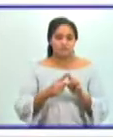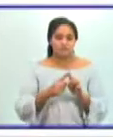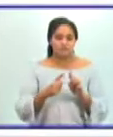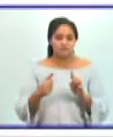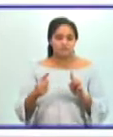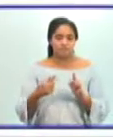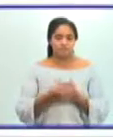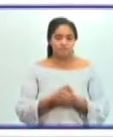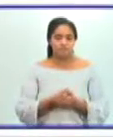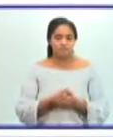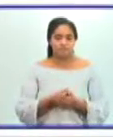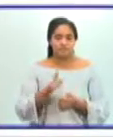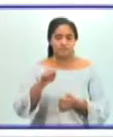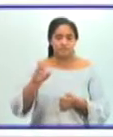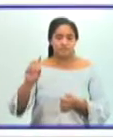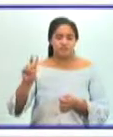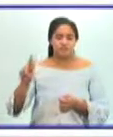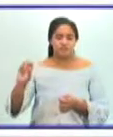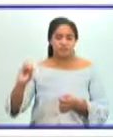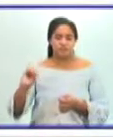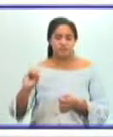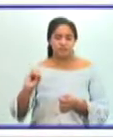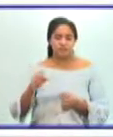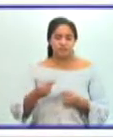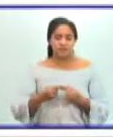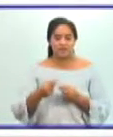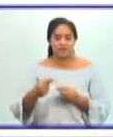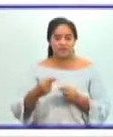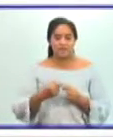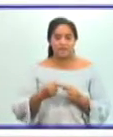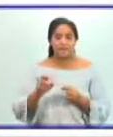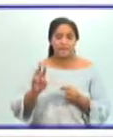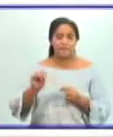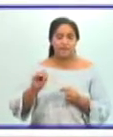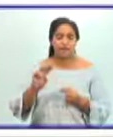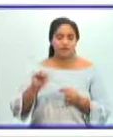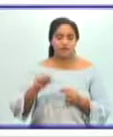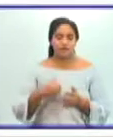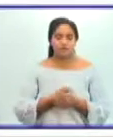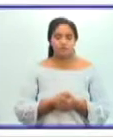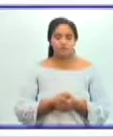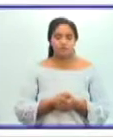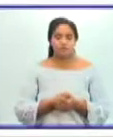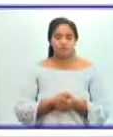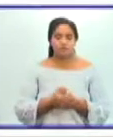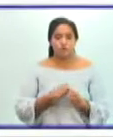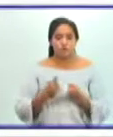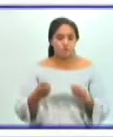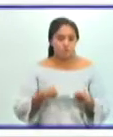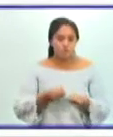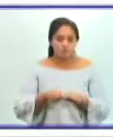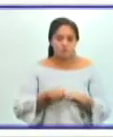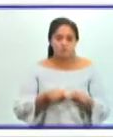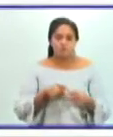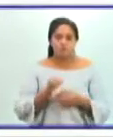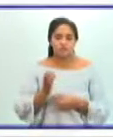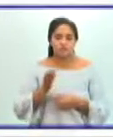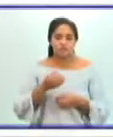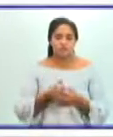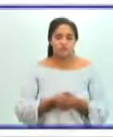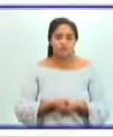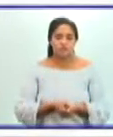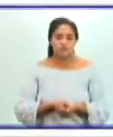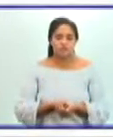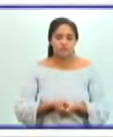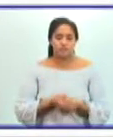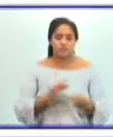no coincide con las otras unidades de medida, que están en centímetros. Luego debes convertir